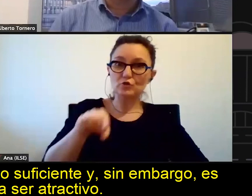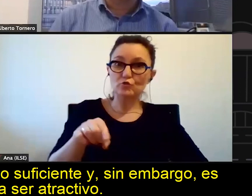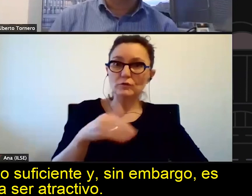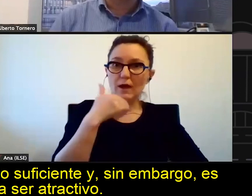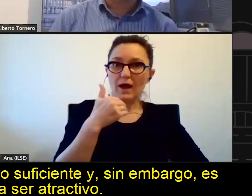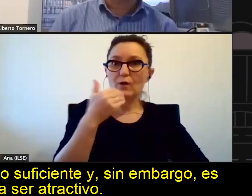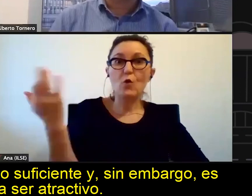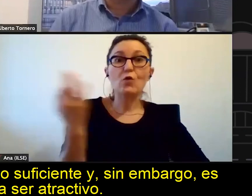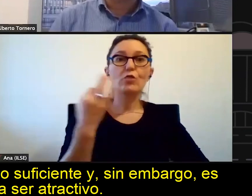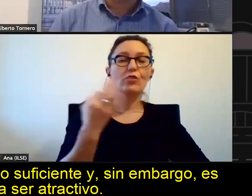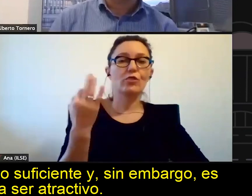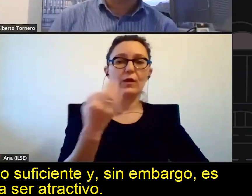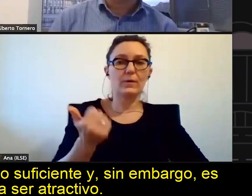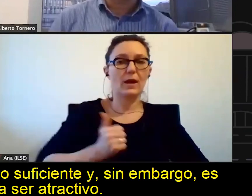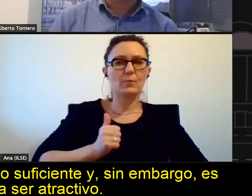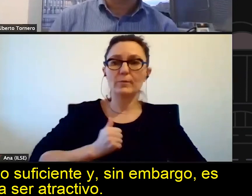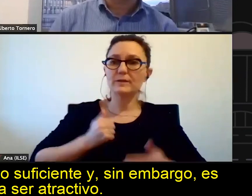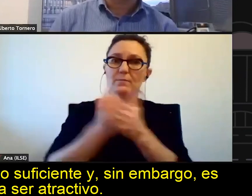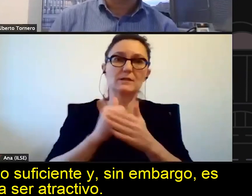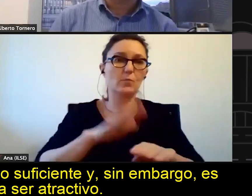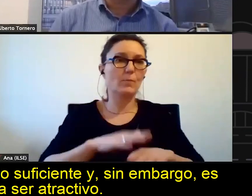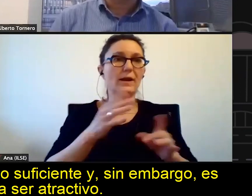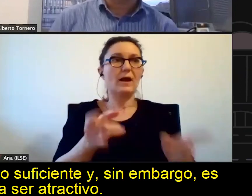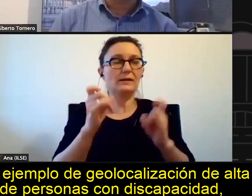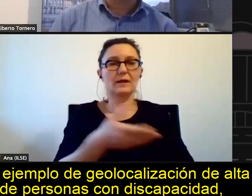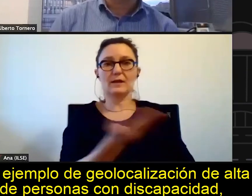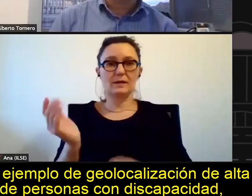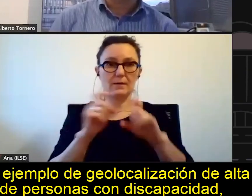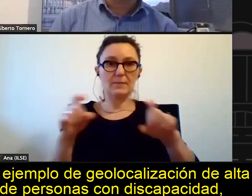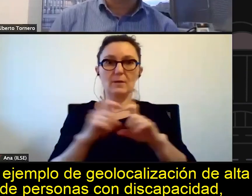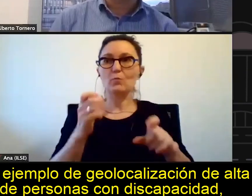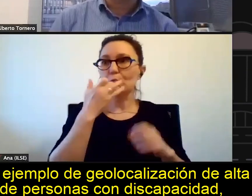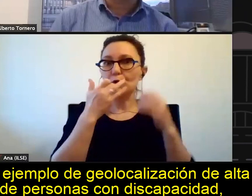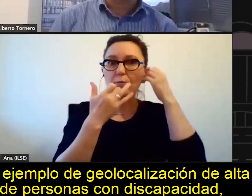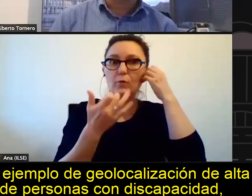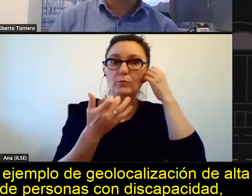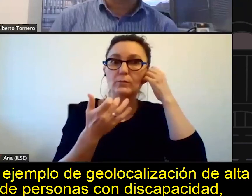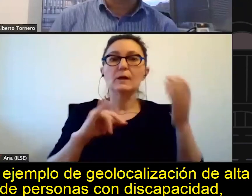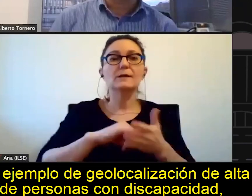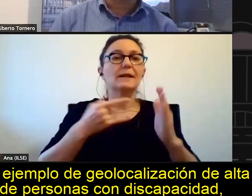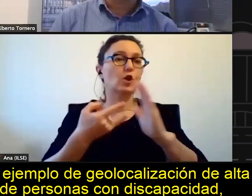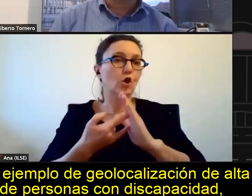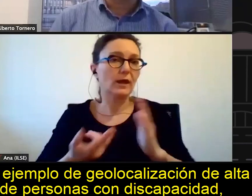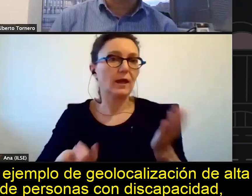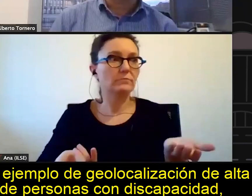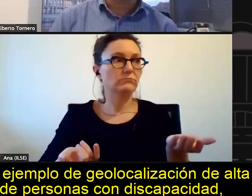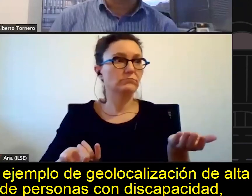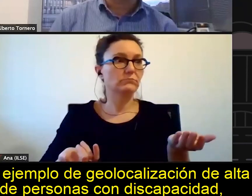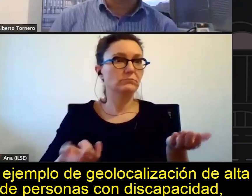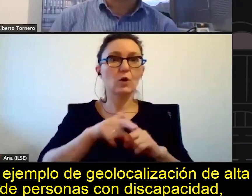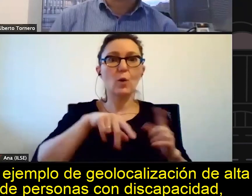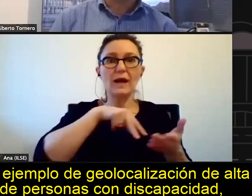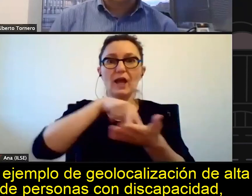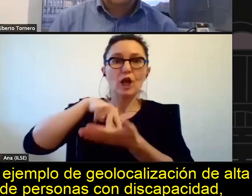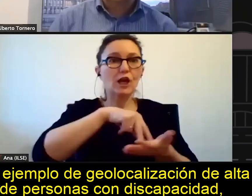ser atractivo, ¿no? Es decir, estoy pensando en tecnologías, por ejemplo, de geolocalización de alta precisión